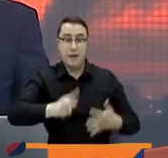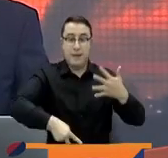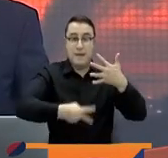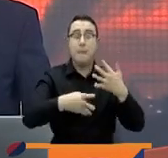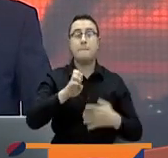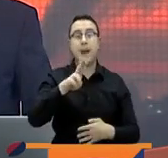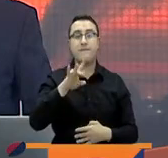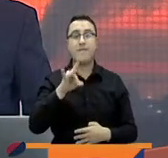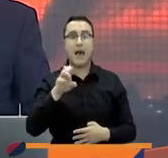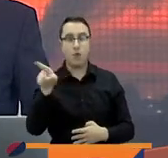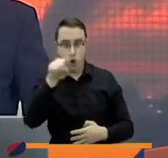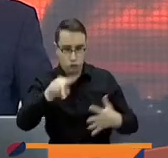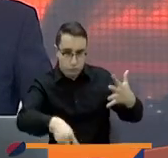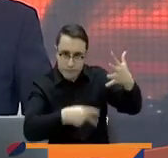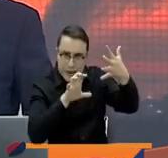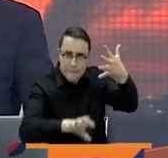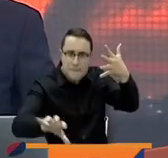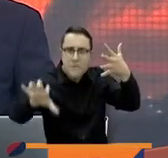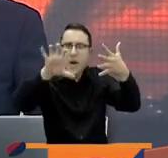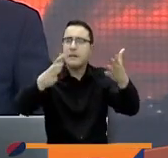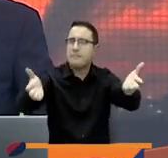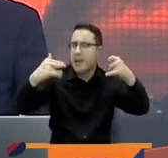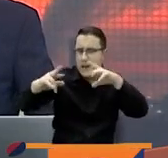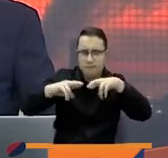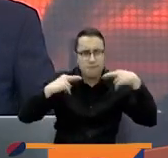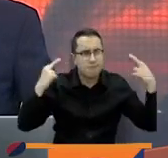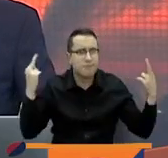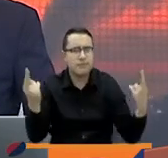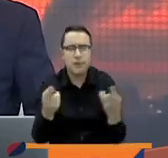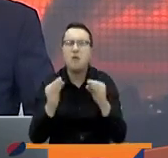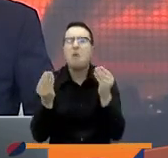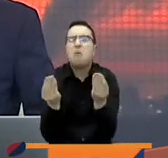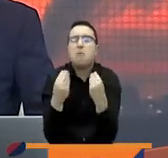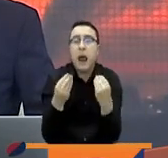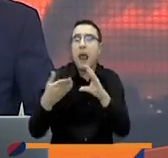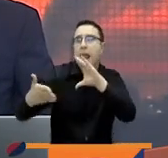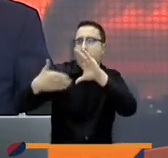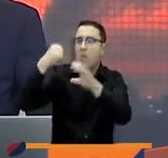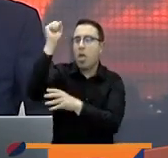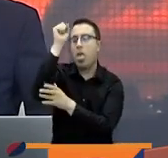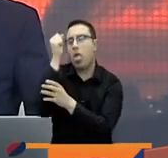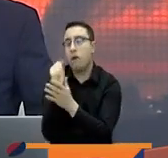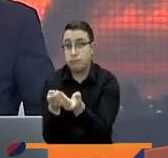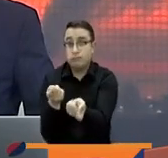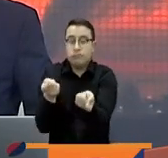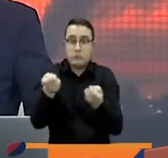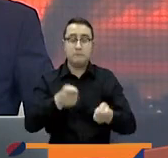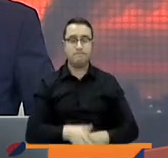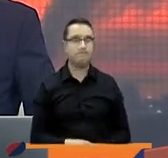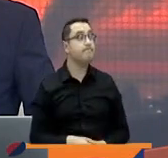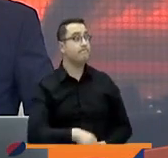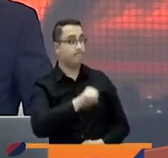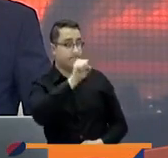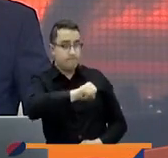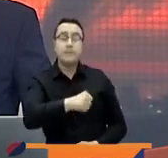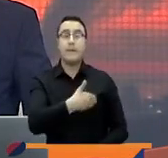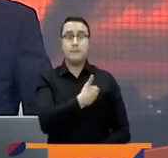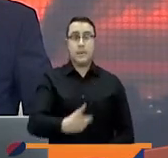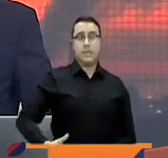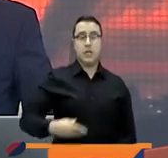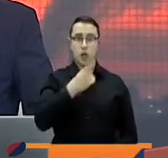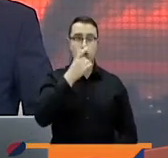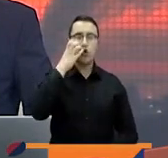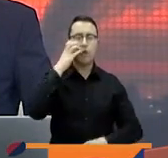de alto nivel sobre acción climática en las Américas. José Fernando, televidentes, allí el presidente Iván Duque confirmó que el gobierno presentará